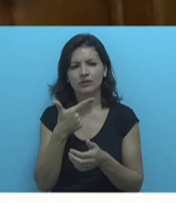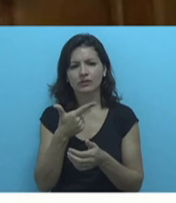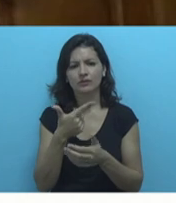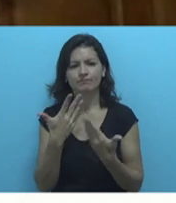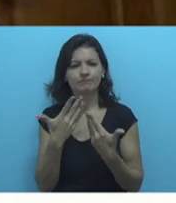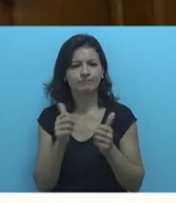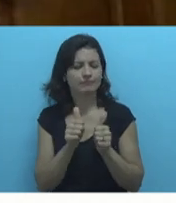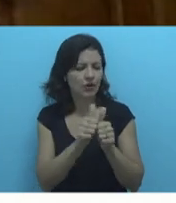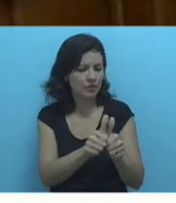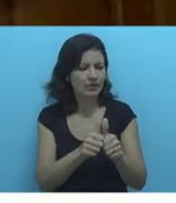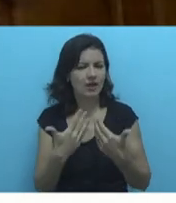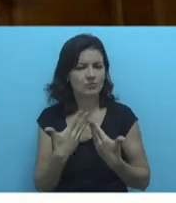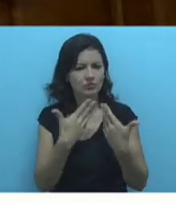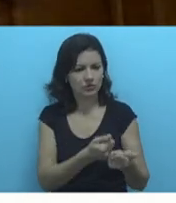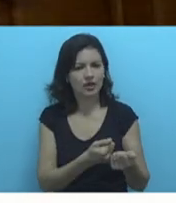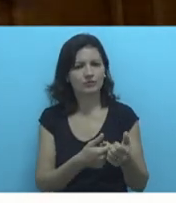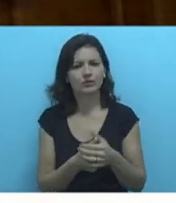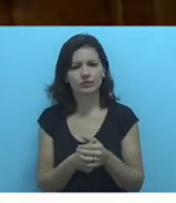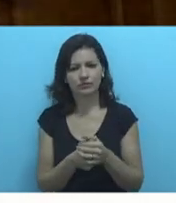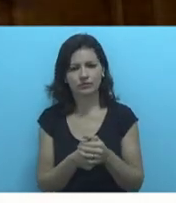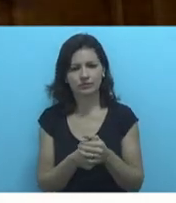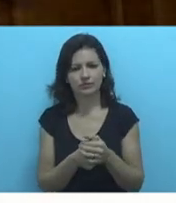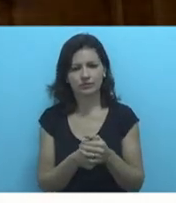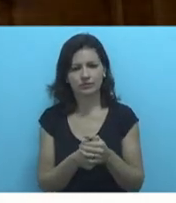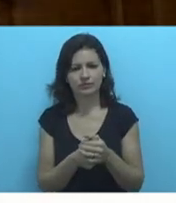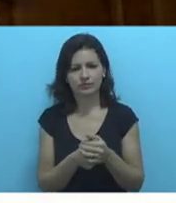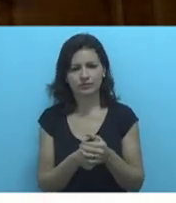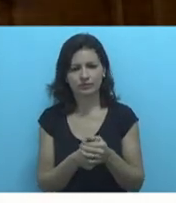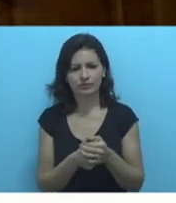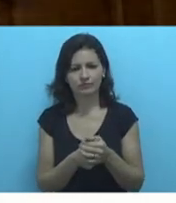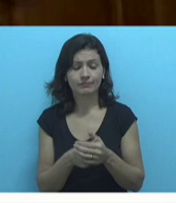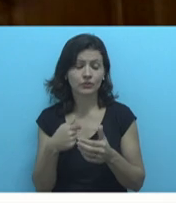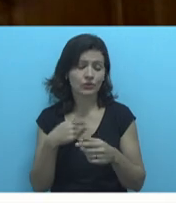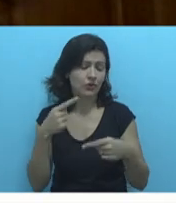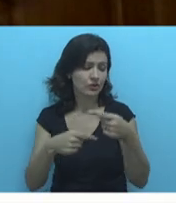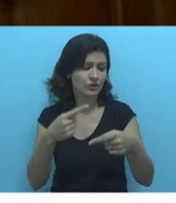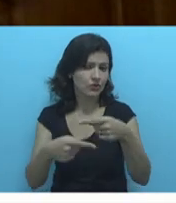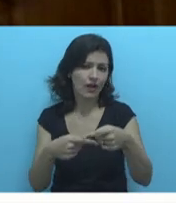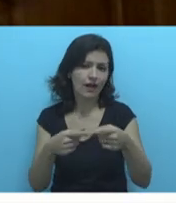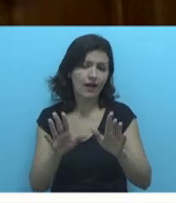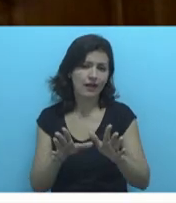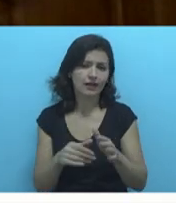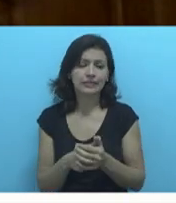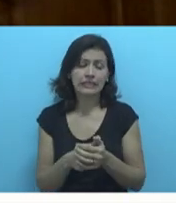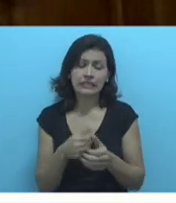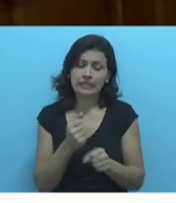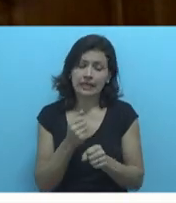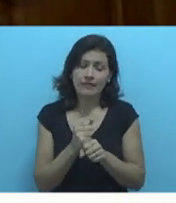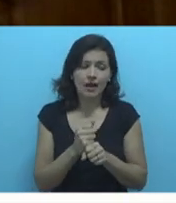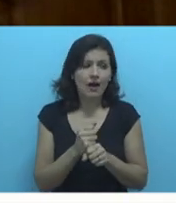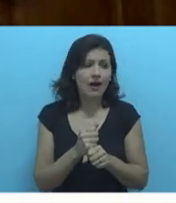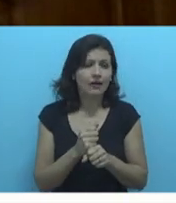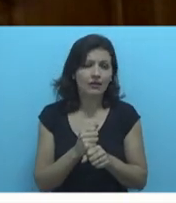para acompañarte, para estar al lado tuyo en los pasos que vamos a tener que dar en esta Cámara, que sin dudas no va a volver a ser la